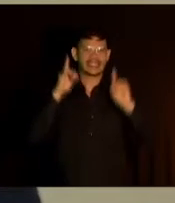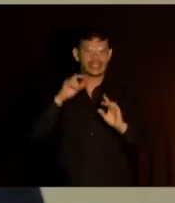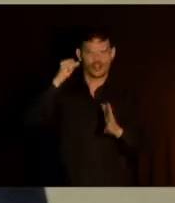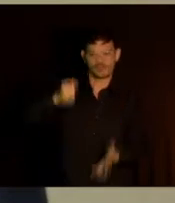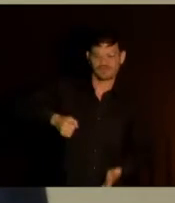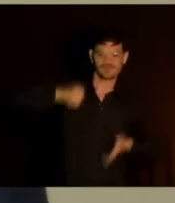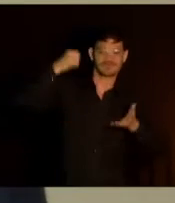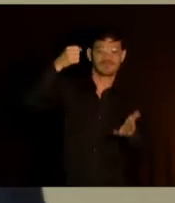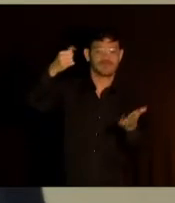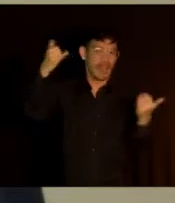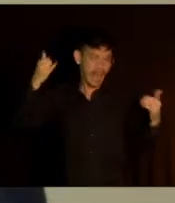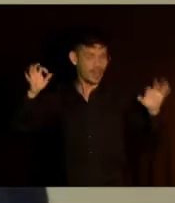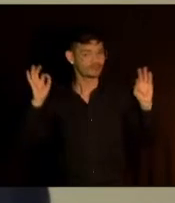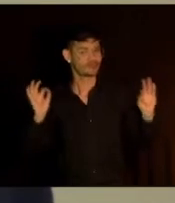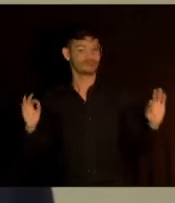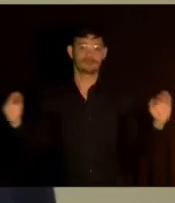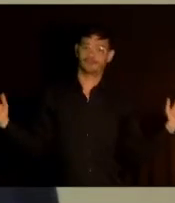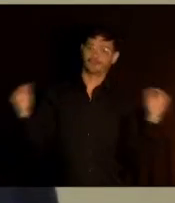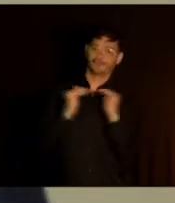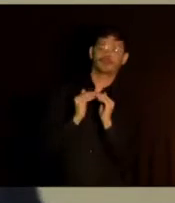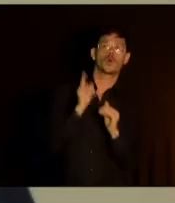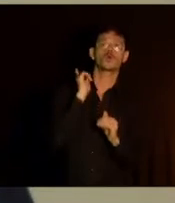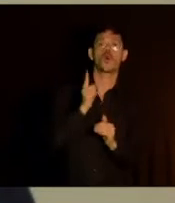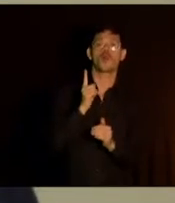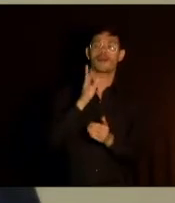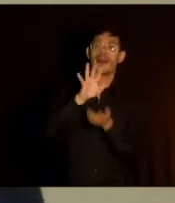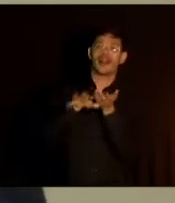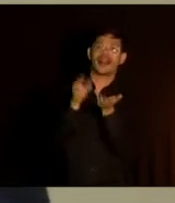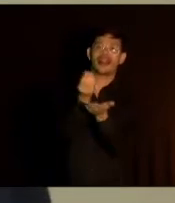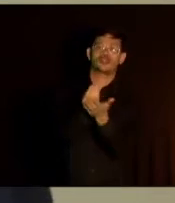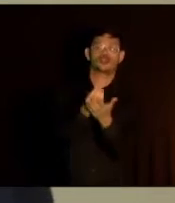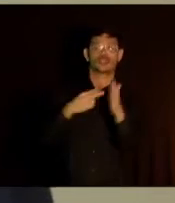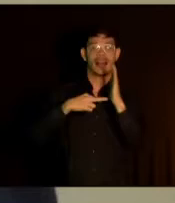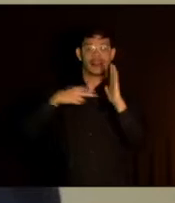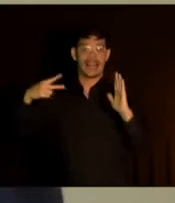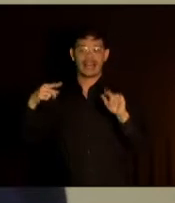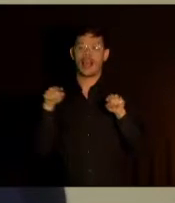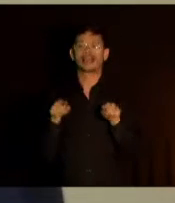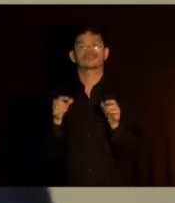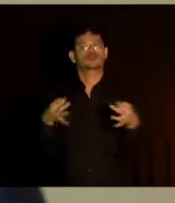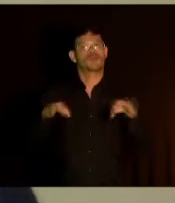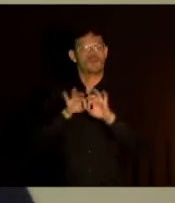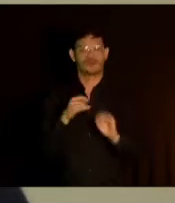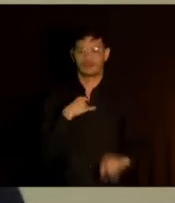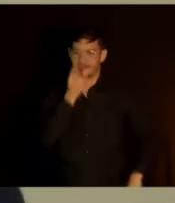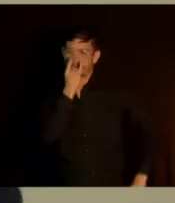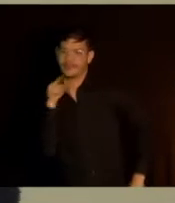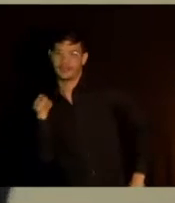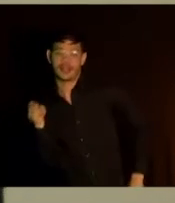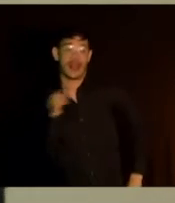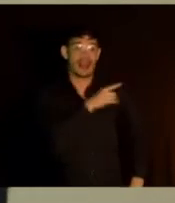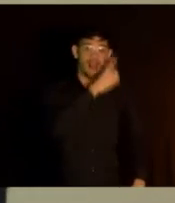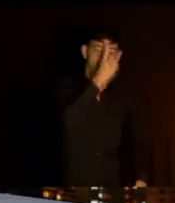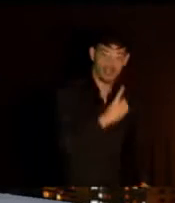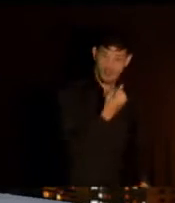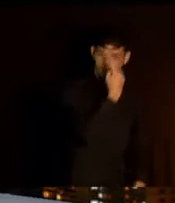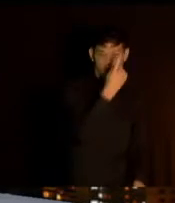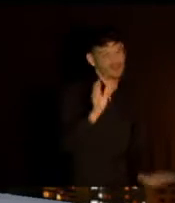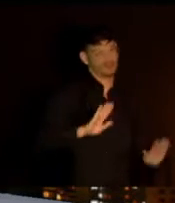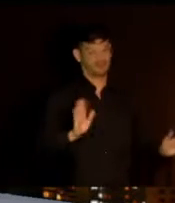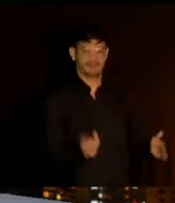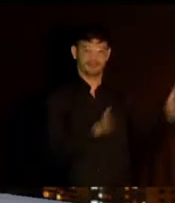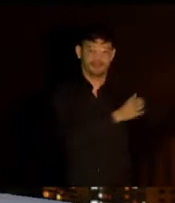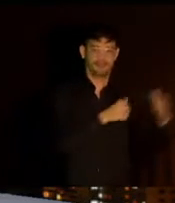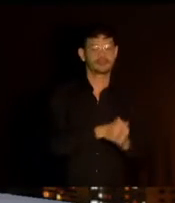a ser los resultados técnicos los que importen y no las decisiones políticas. Juan Pablo, ¿cómo está tomando el